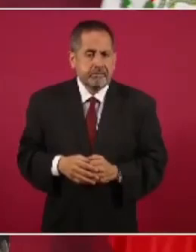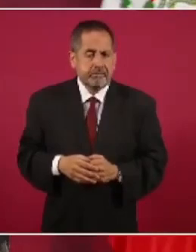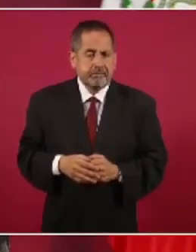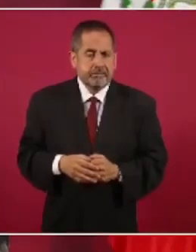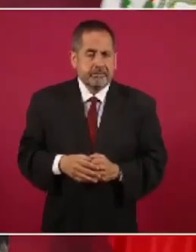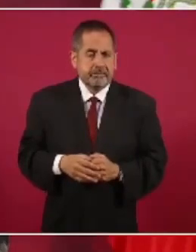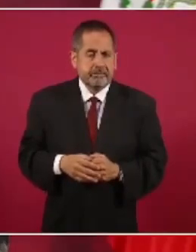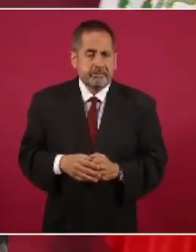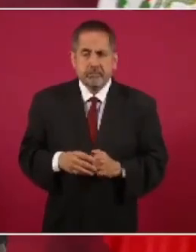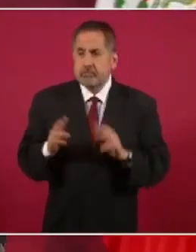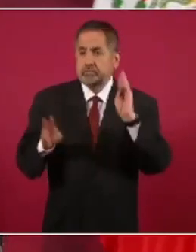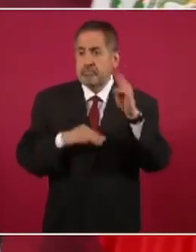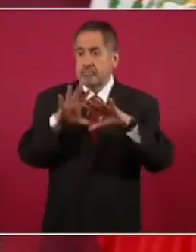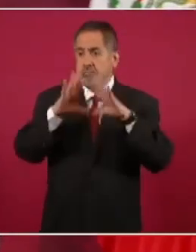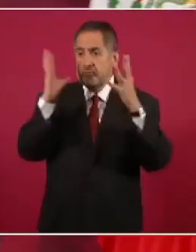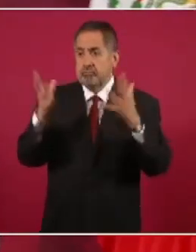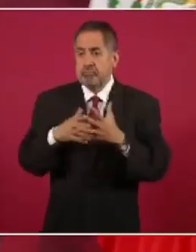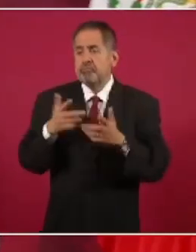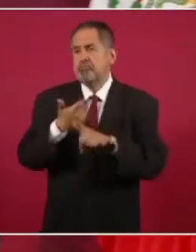en el mundo.